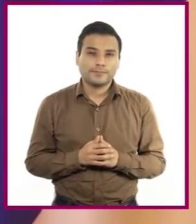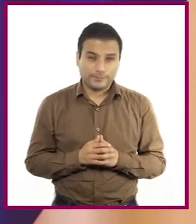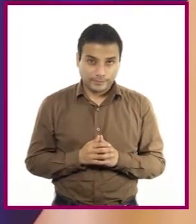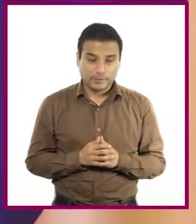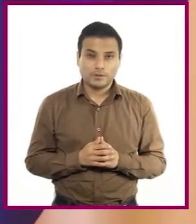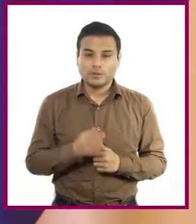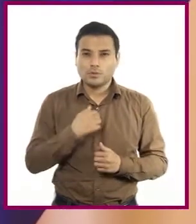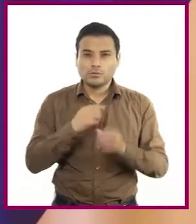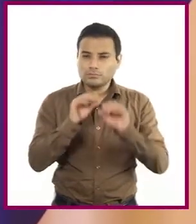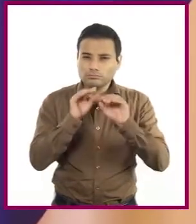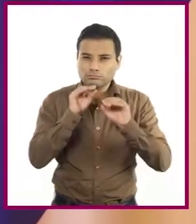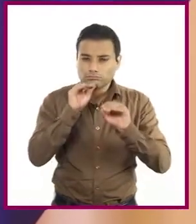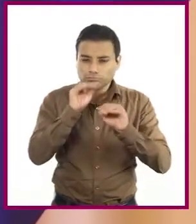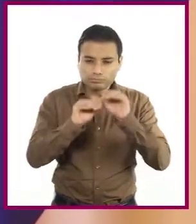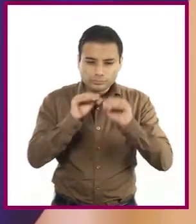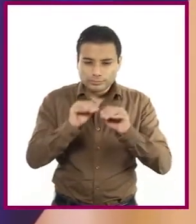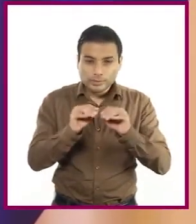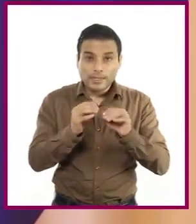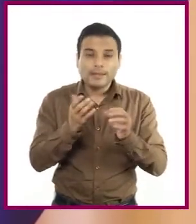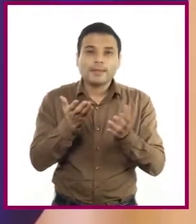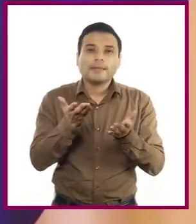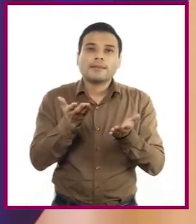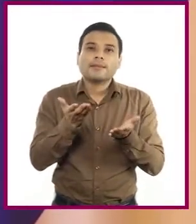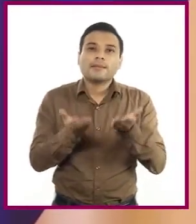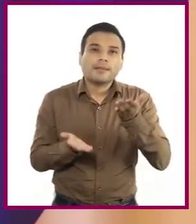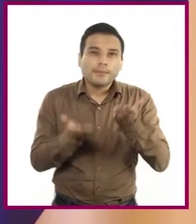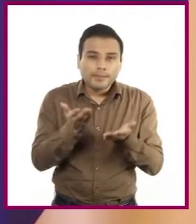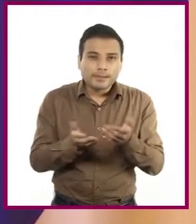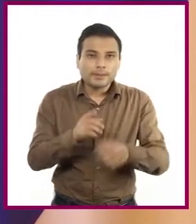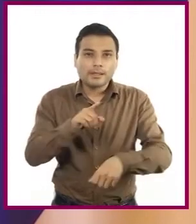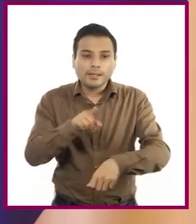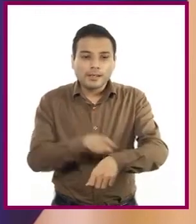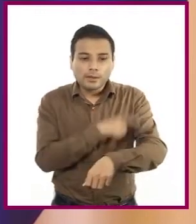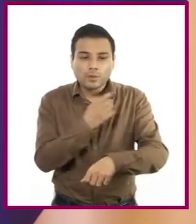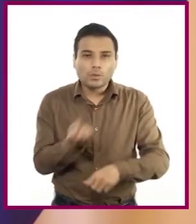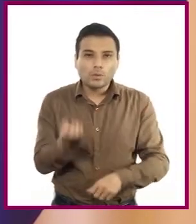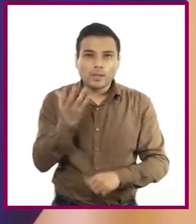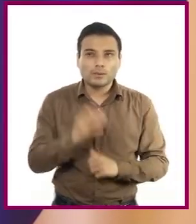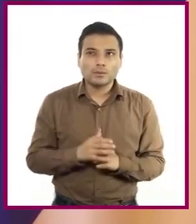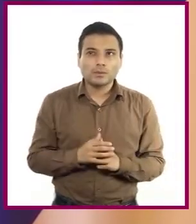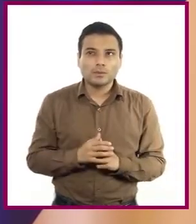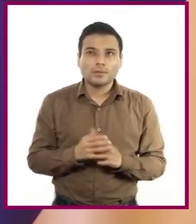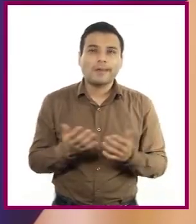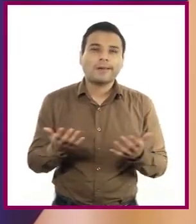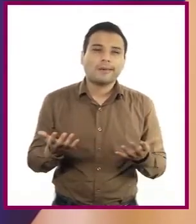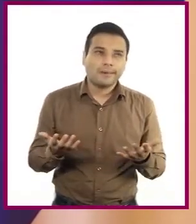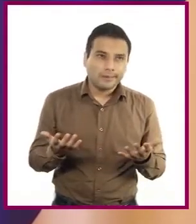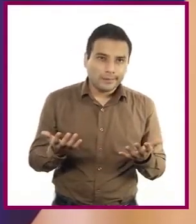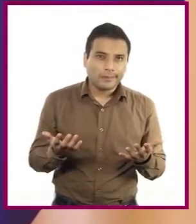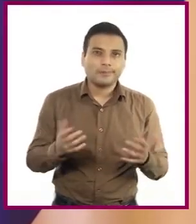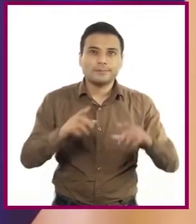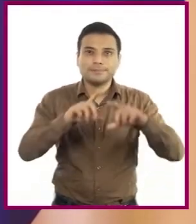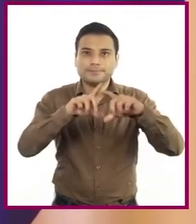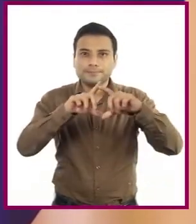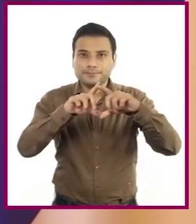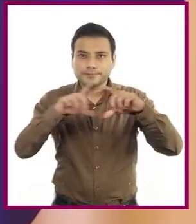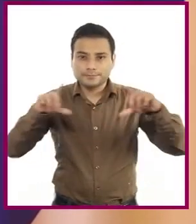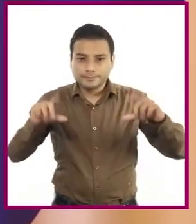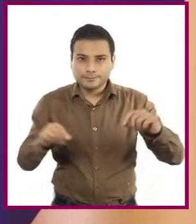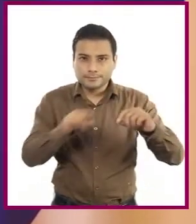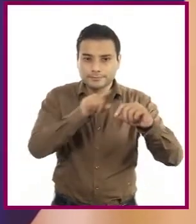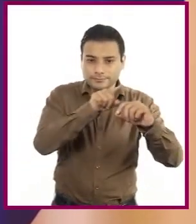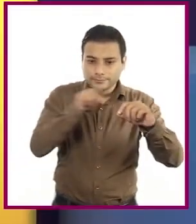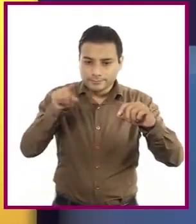calado para cada tarjeta depende de la longitud que se corte y eso depende del perímetro de la figura que se elija